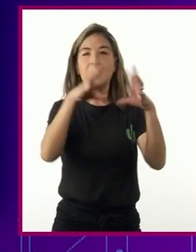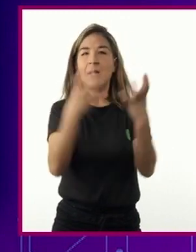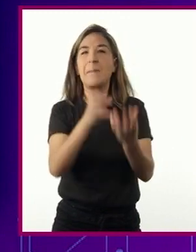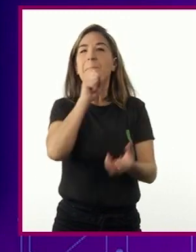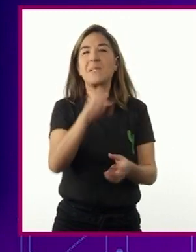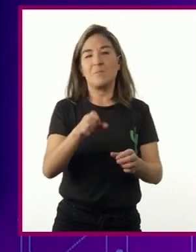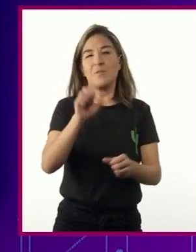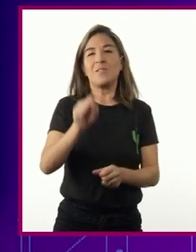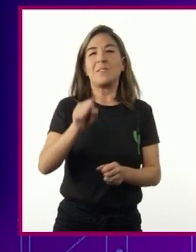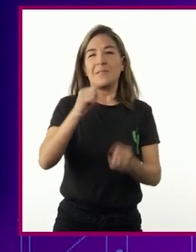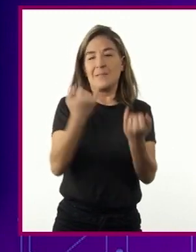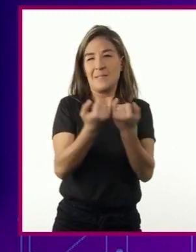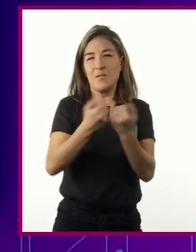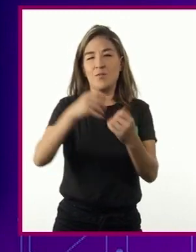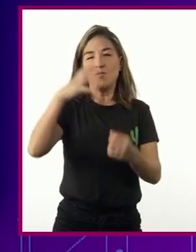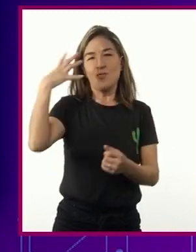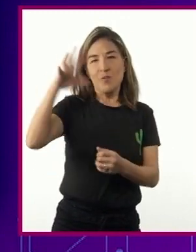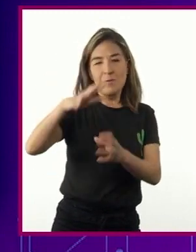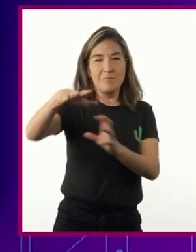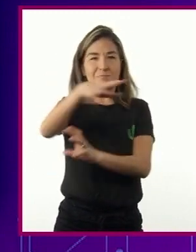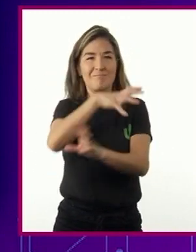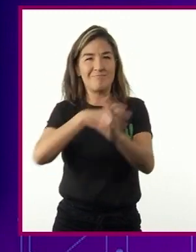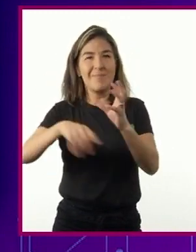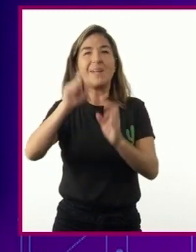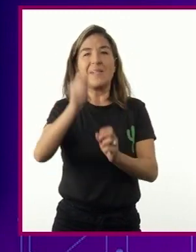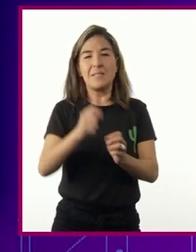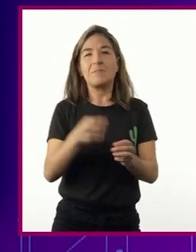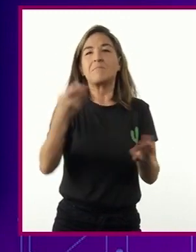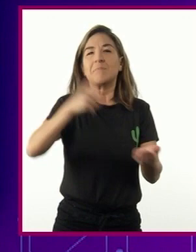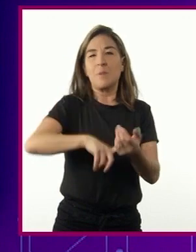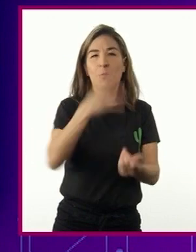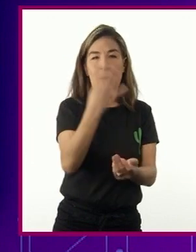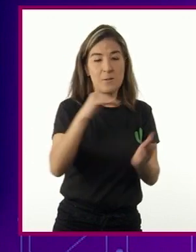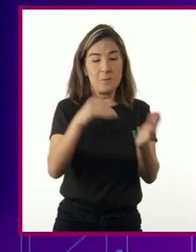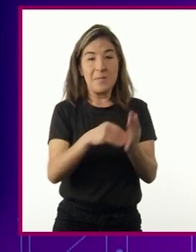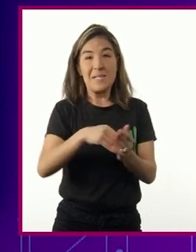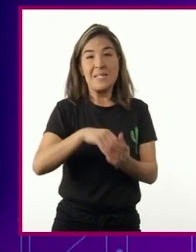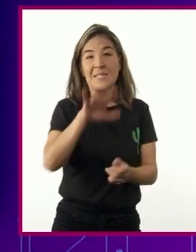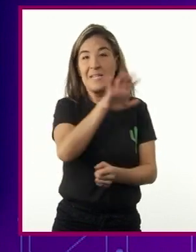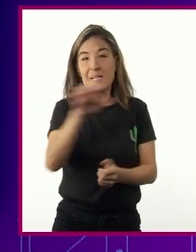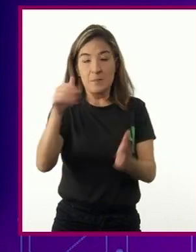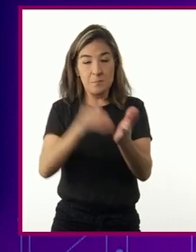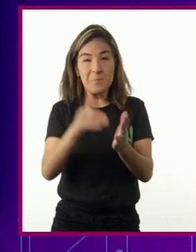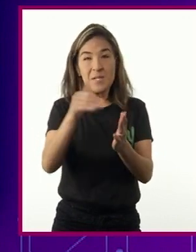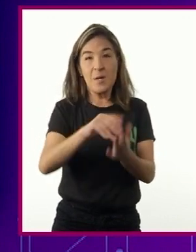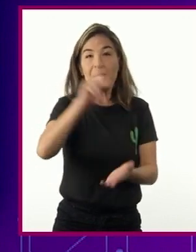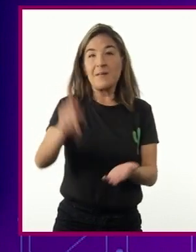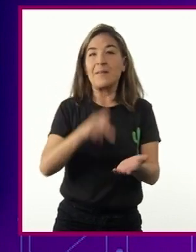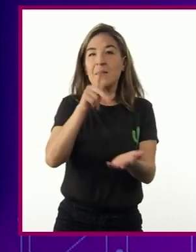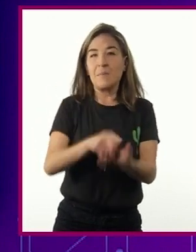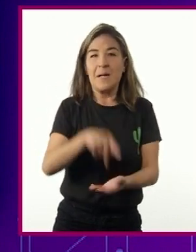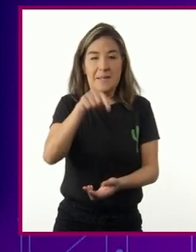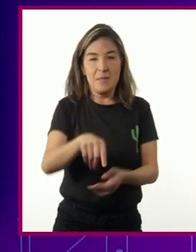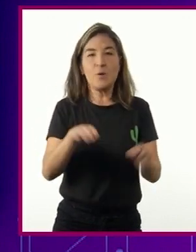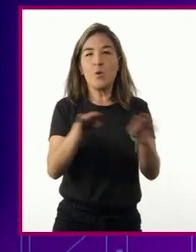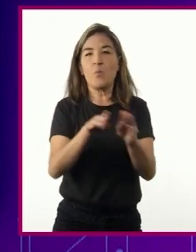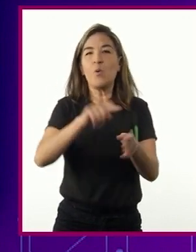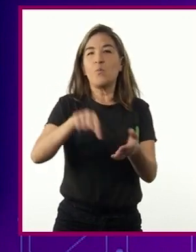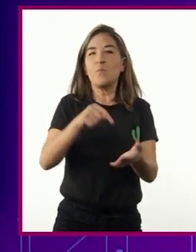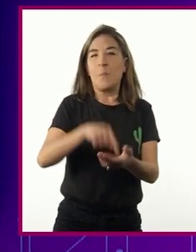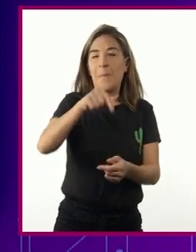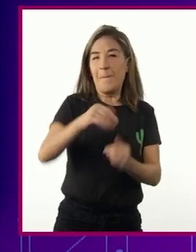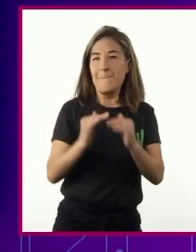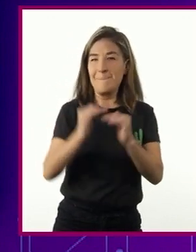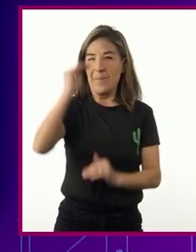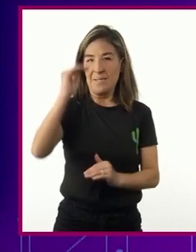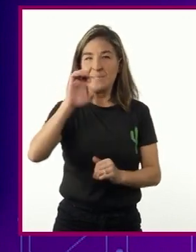Solar, que mide aproximadamente 4.500 millones de kilómetros en su semieje mayor. El